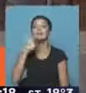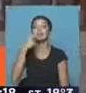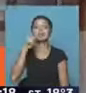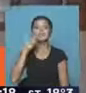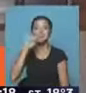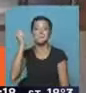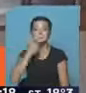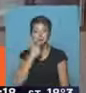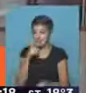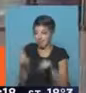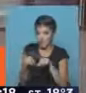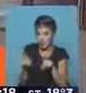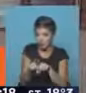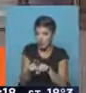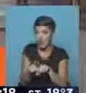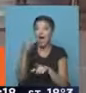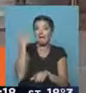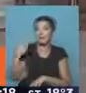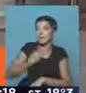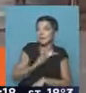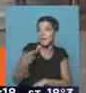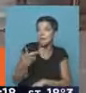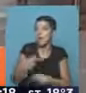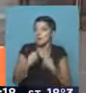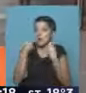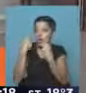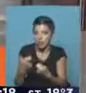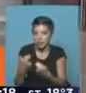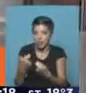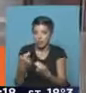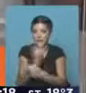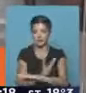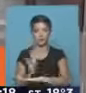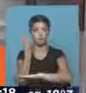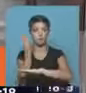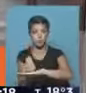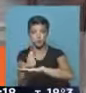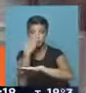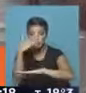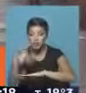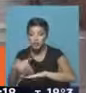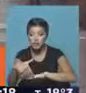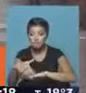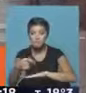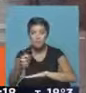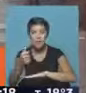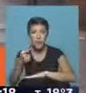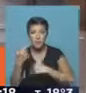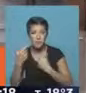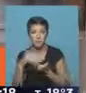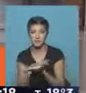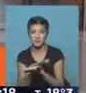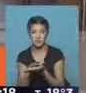mismas inquietudes, las mismas esperanzas, mejor dicho. Llegó al poder y ¿qué pudo hacer? Muy poco,